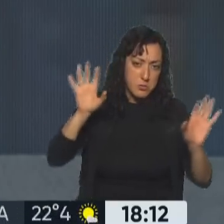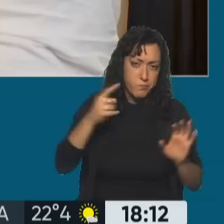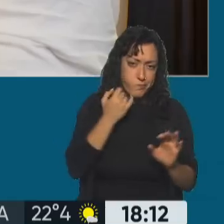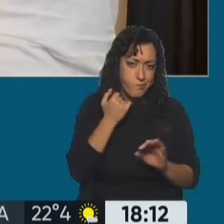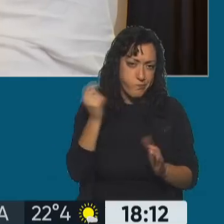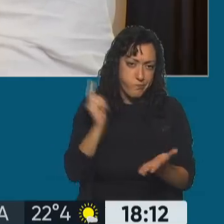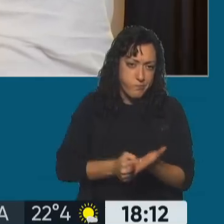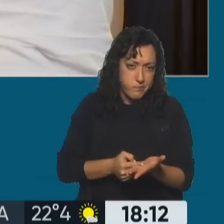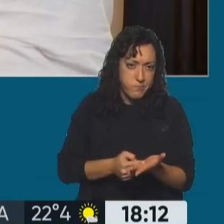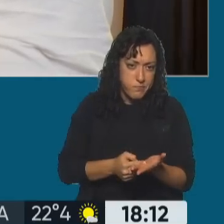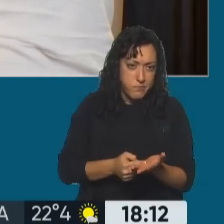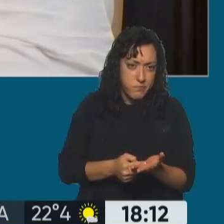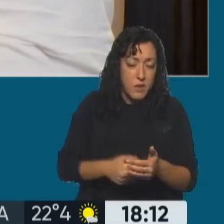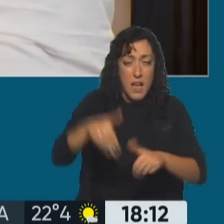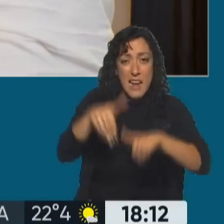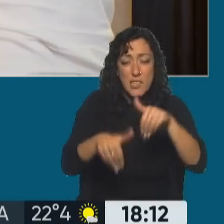elecciones provinciales,